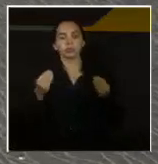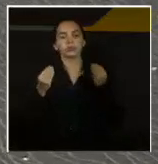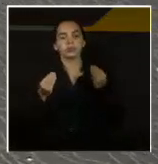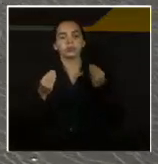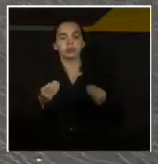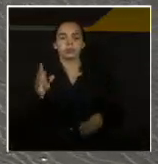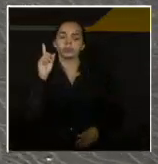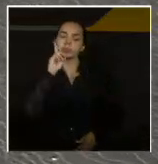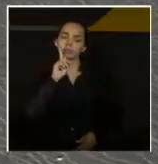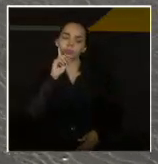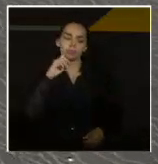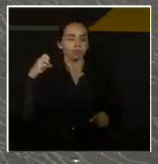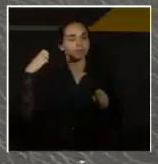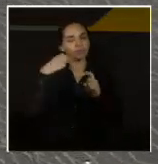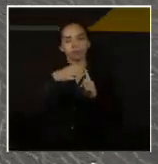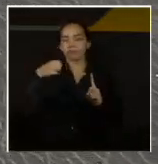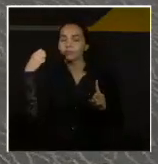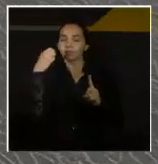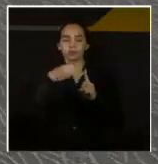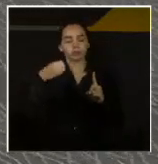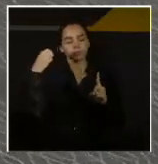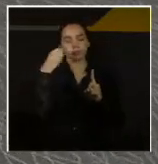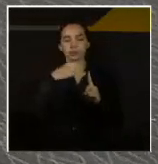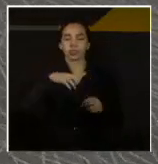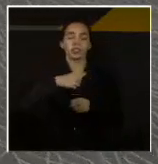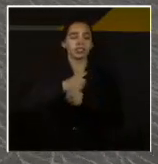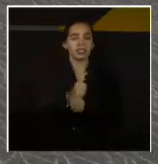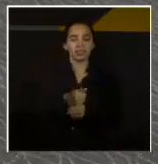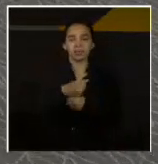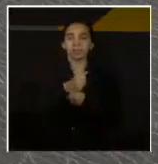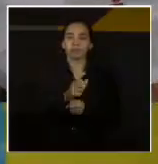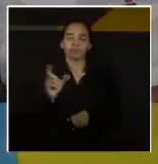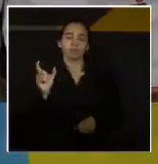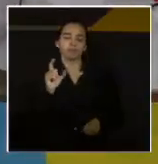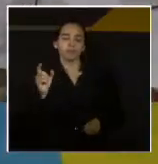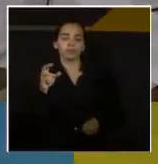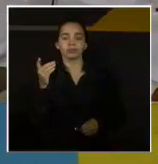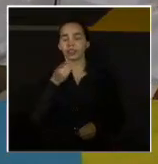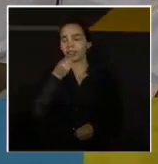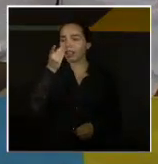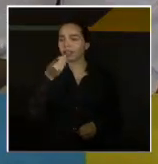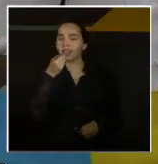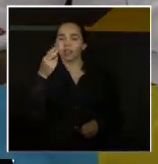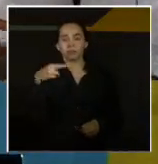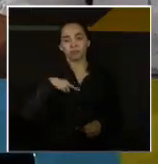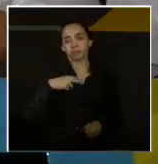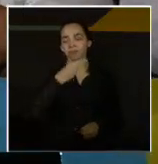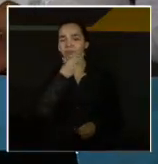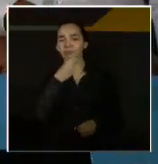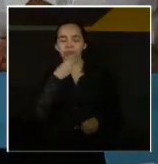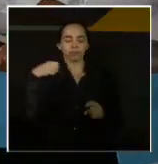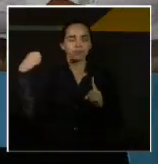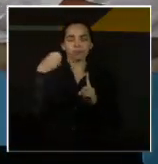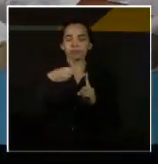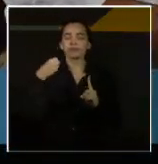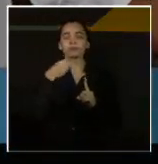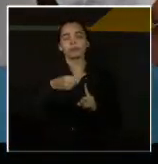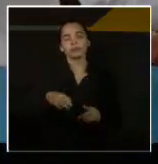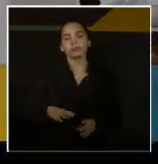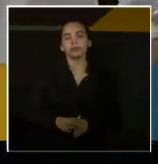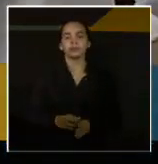mujeres violentadas pasan un calvario peor cuando van a denunciar a la Fiscalía que la agresión física que